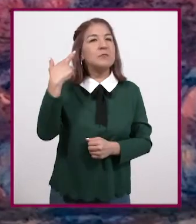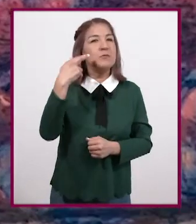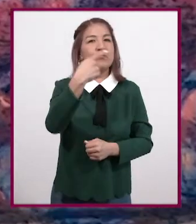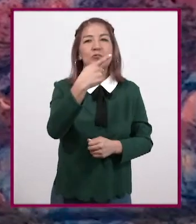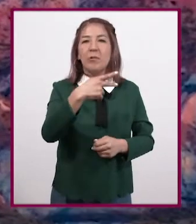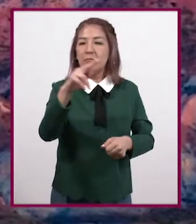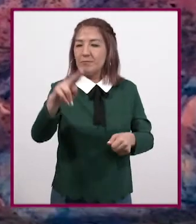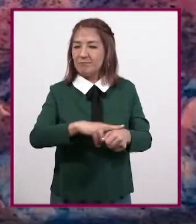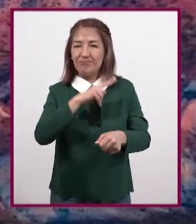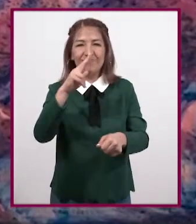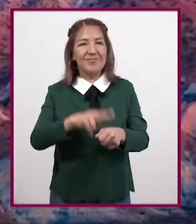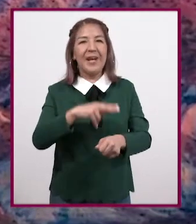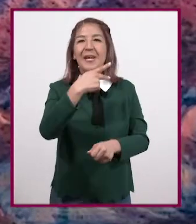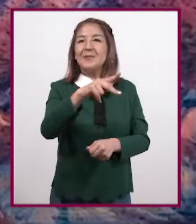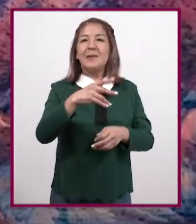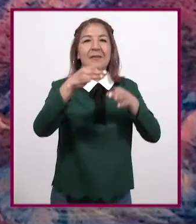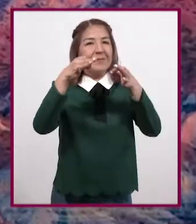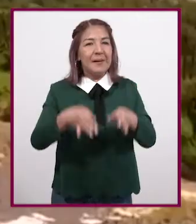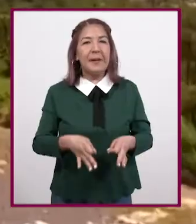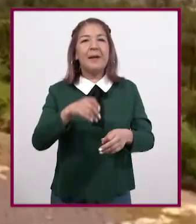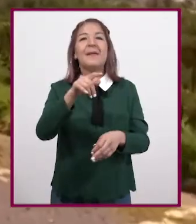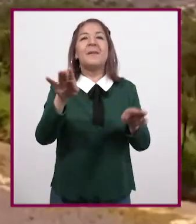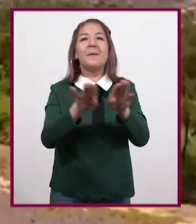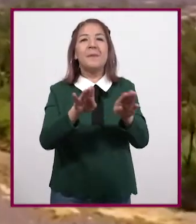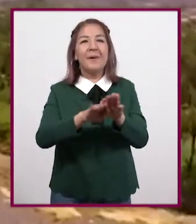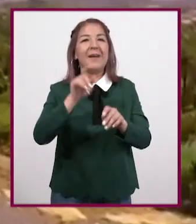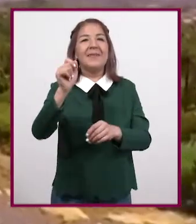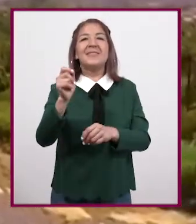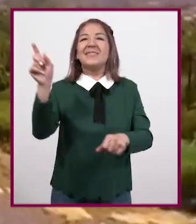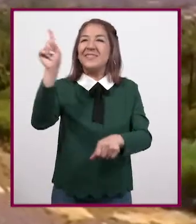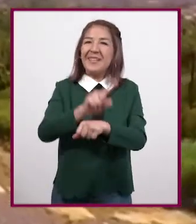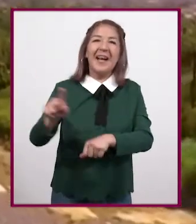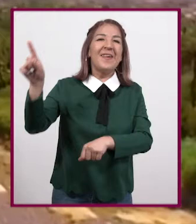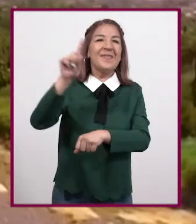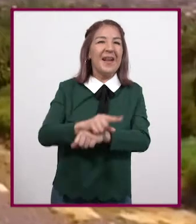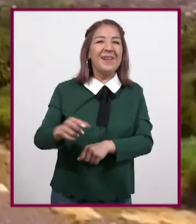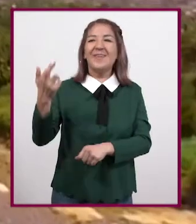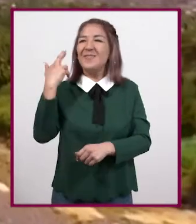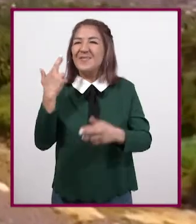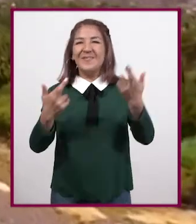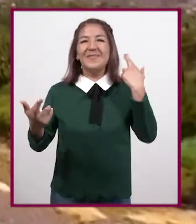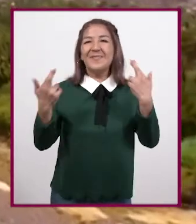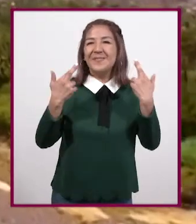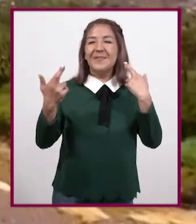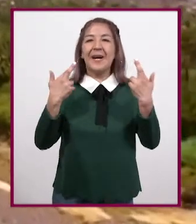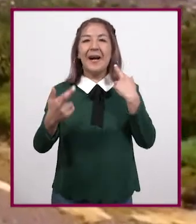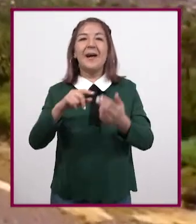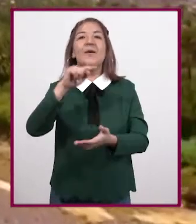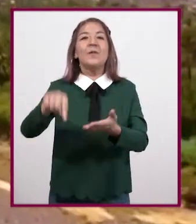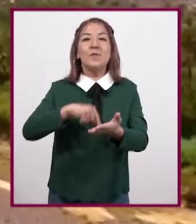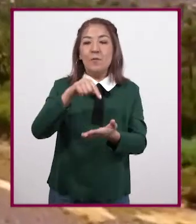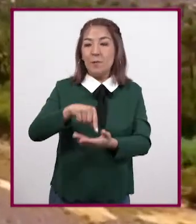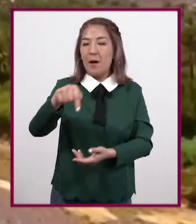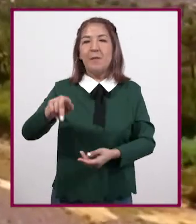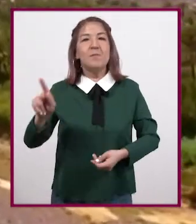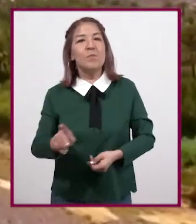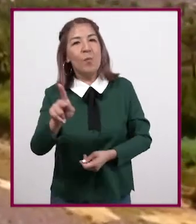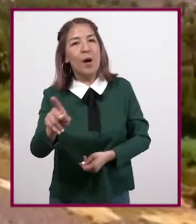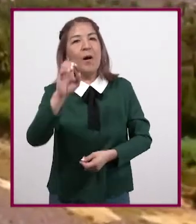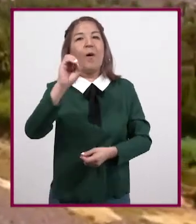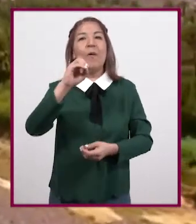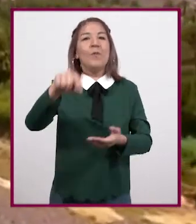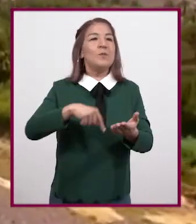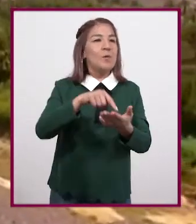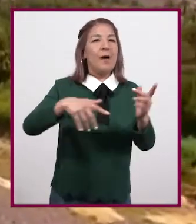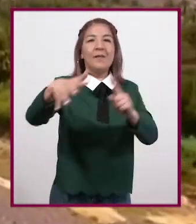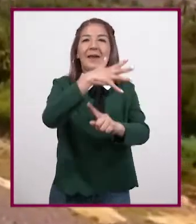sonido natural, evidentemente, que es el que nos llena todo el día, todo el tiempo, sobre todo si es como justo en pueblo o